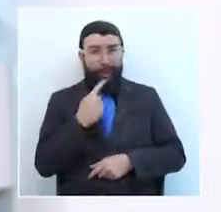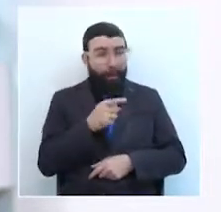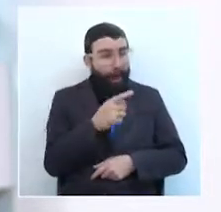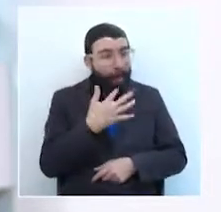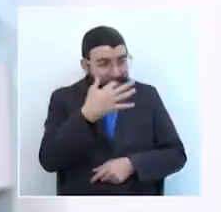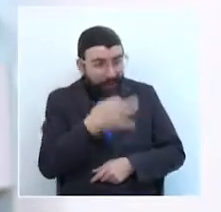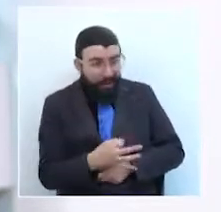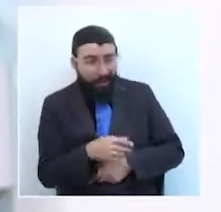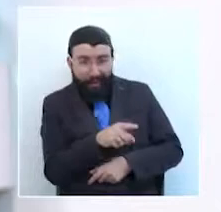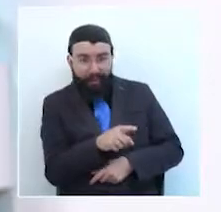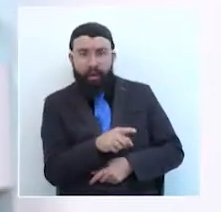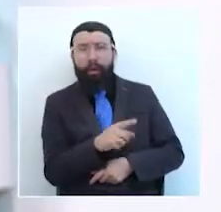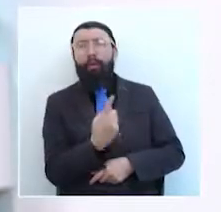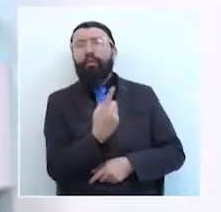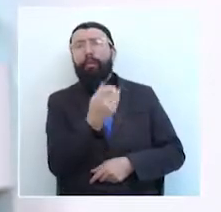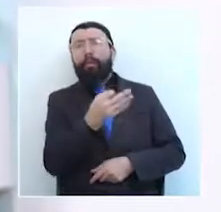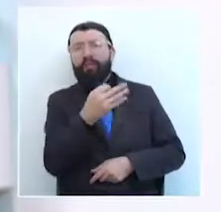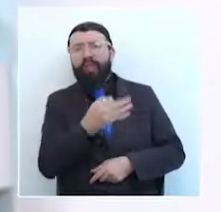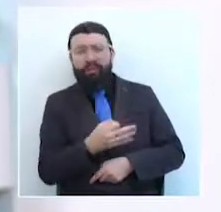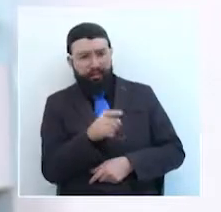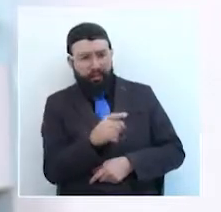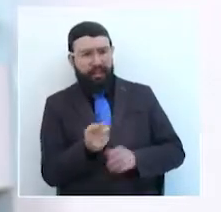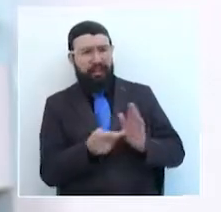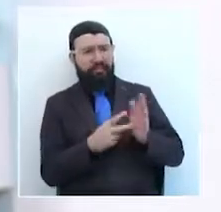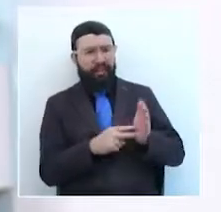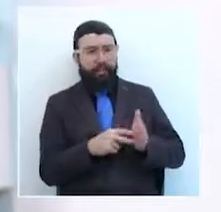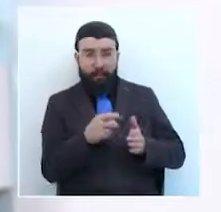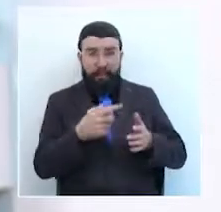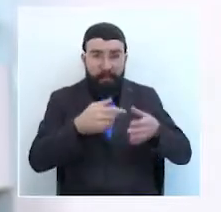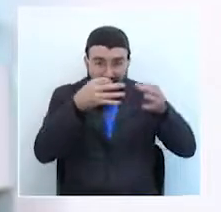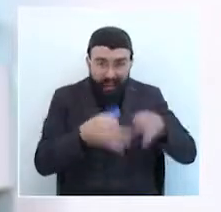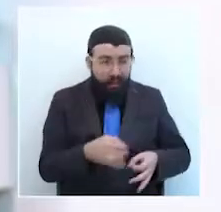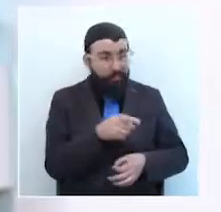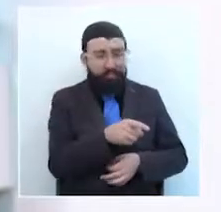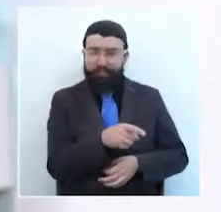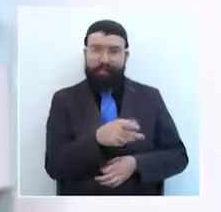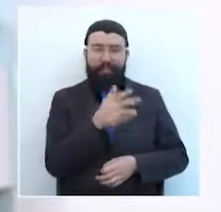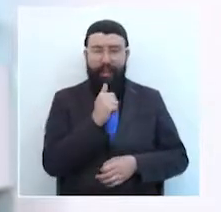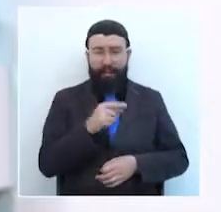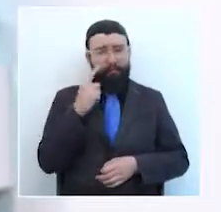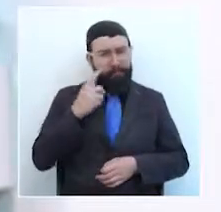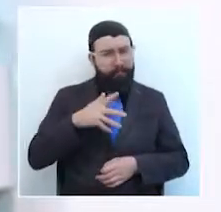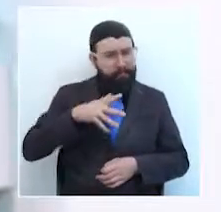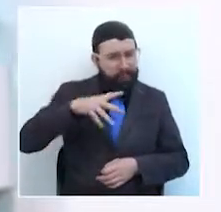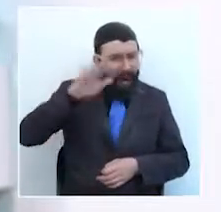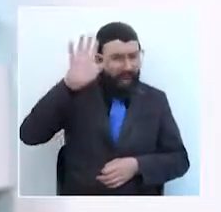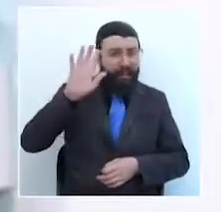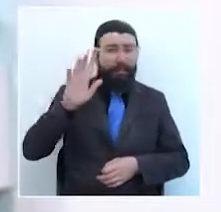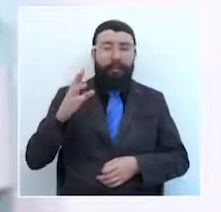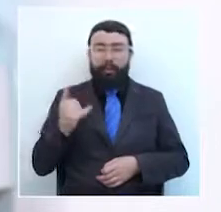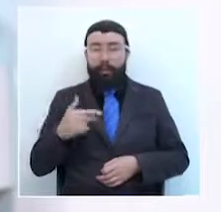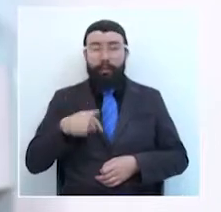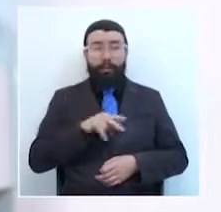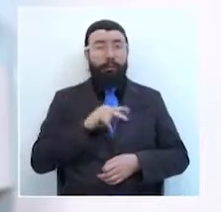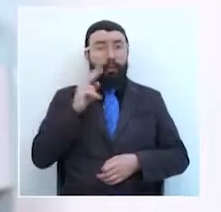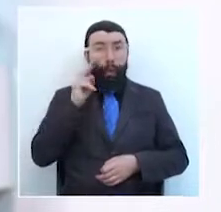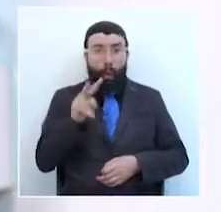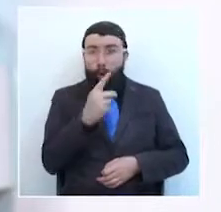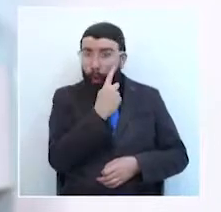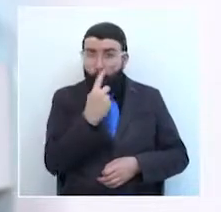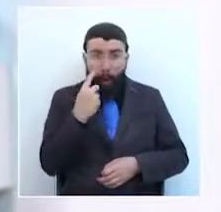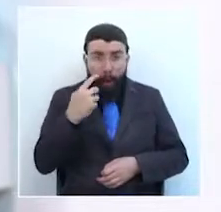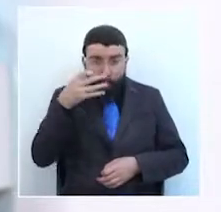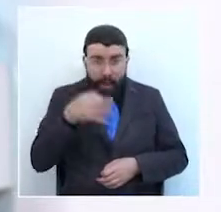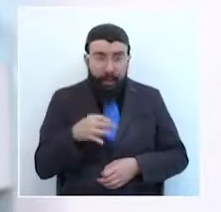está apenas en el 1% y no es la realidad la realidad está más allá está más allá de nuestros ojos físicos